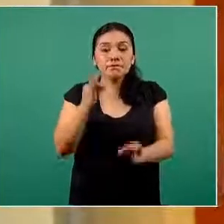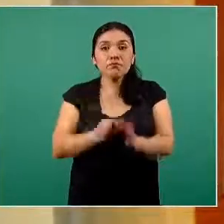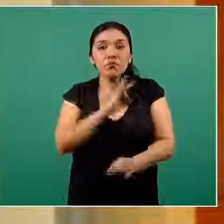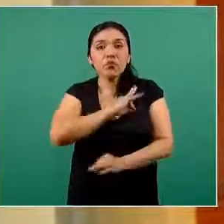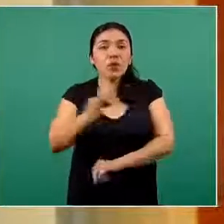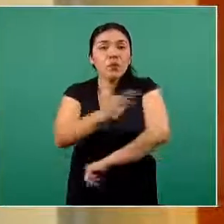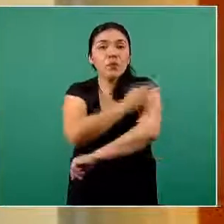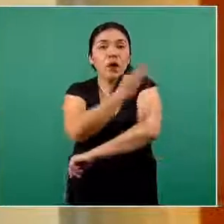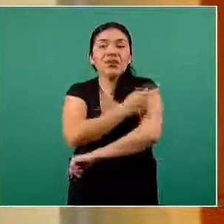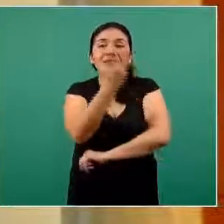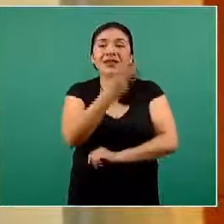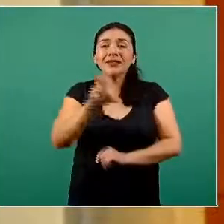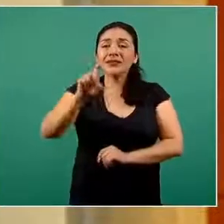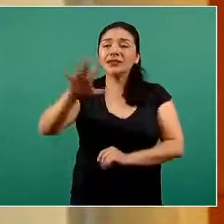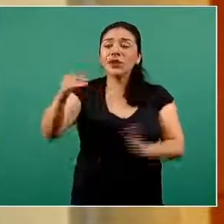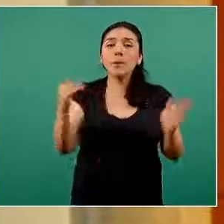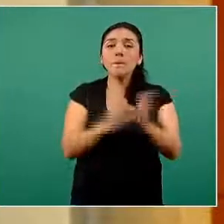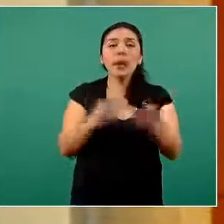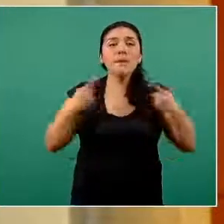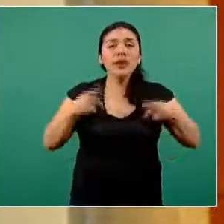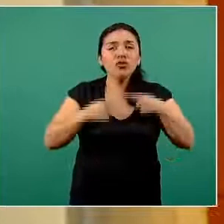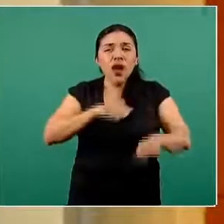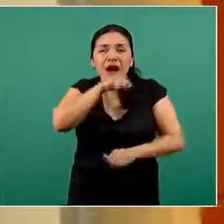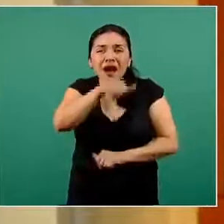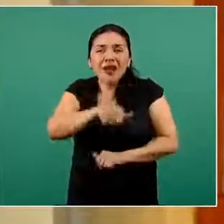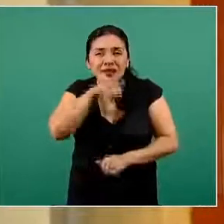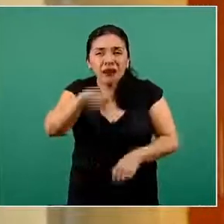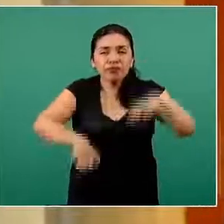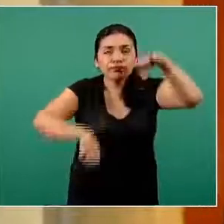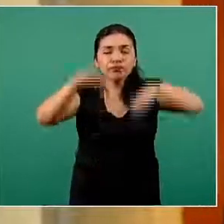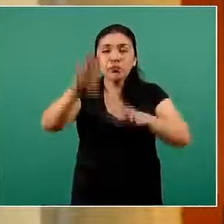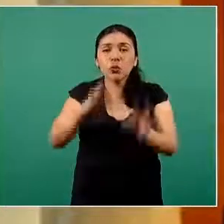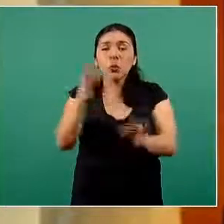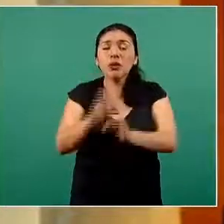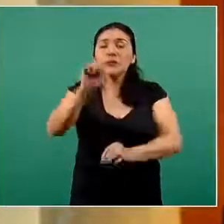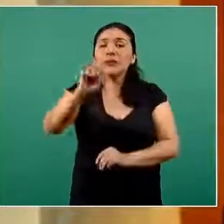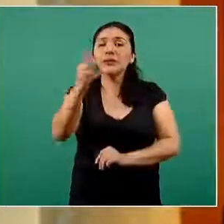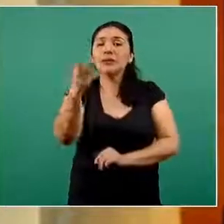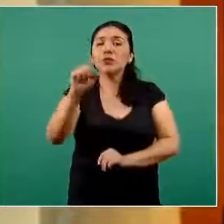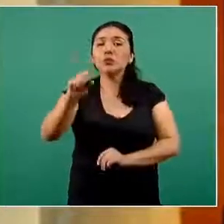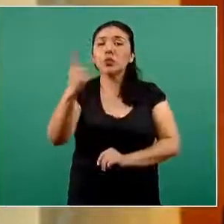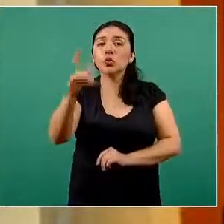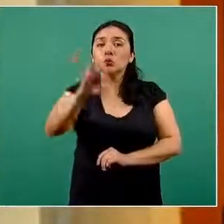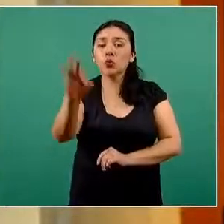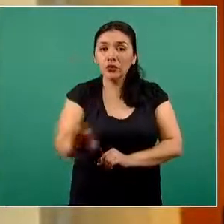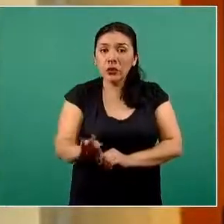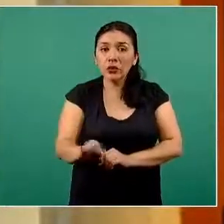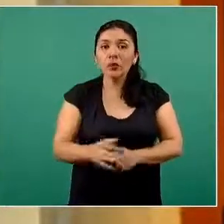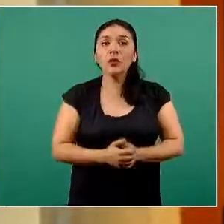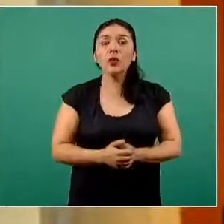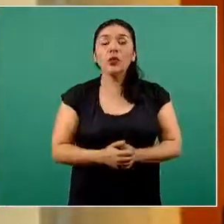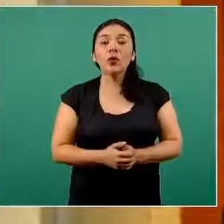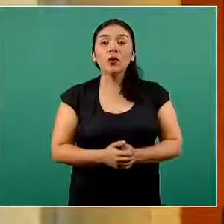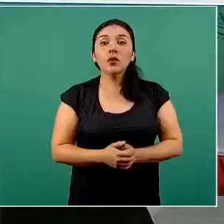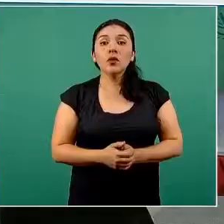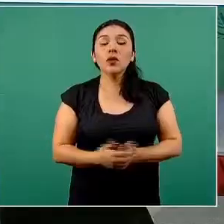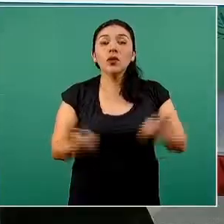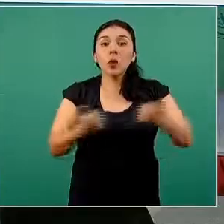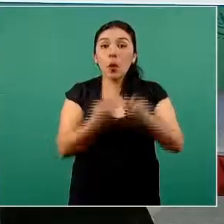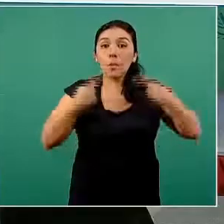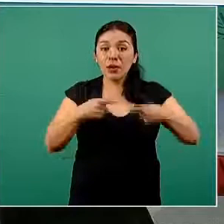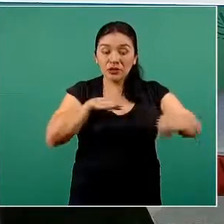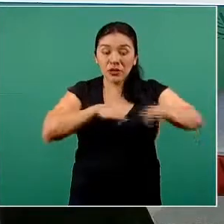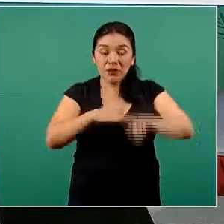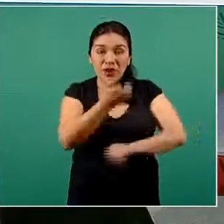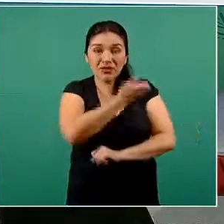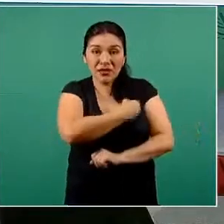a 335,000 adultos mayores, teniendo una cobertura de 63.1%. En los trabajadores de